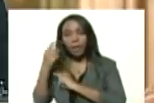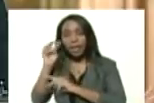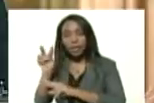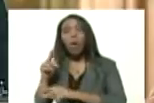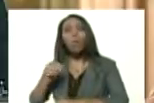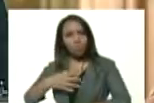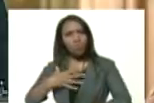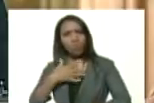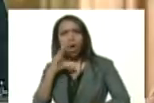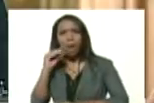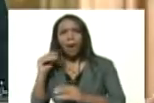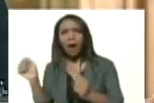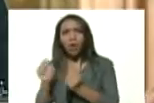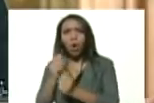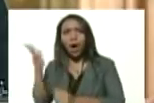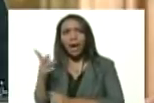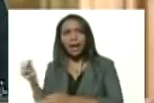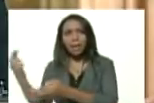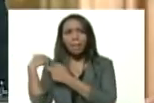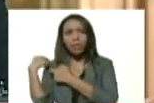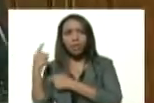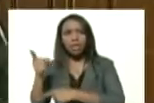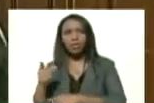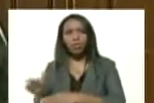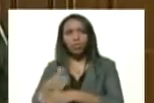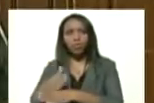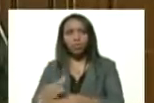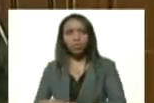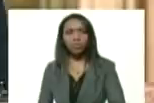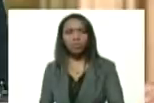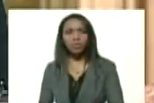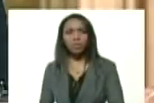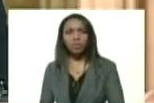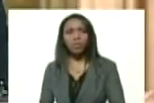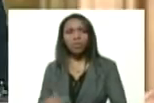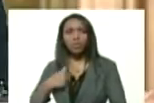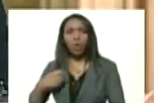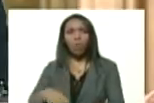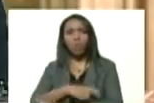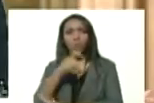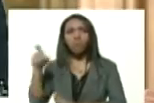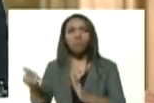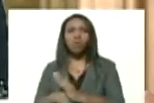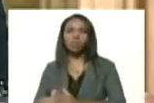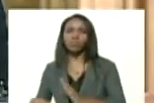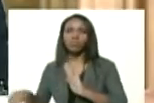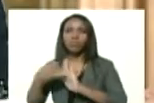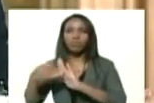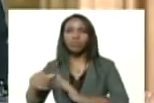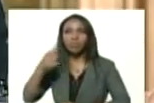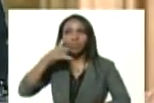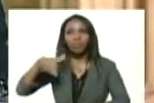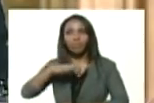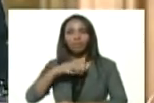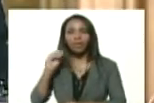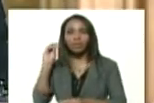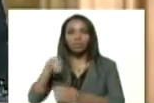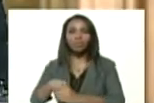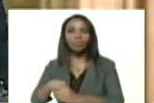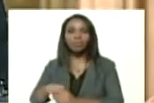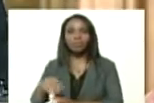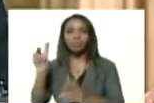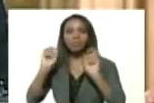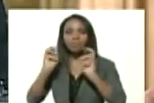puedo hablar con él con respeto y cordialidad totalmente en contra de su política intervencionista en los asuntos de venezuela